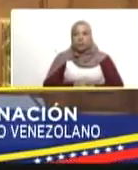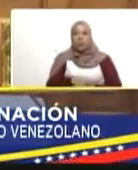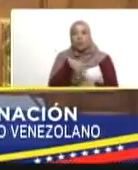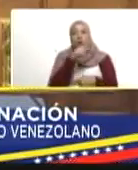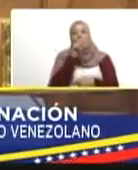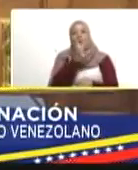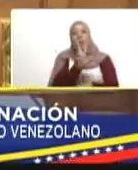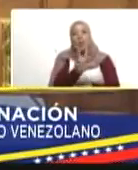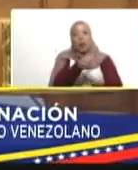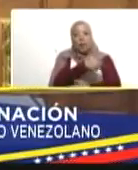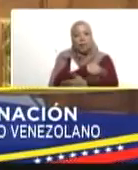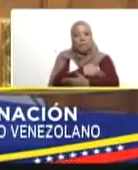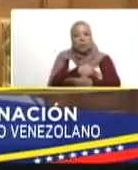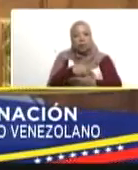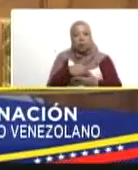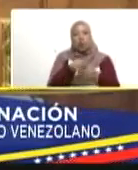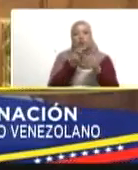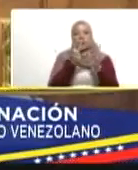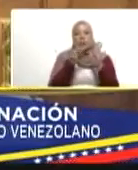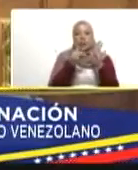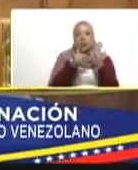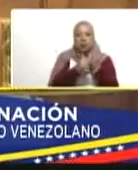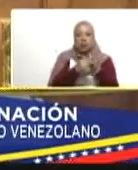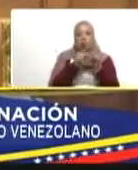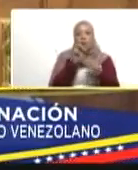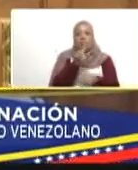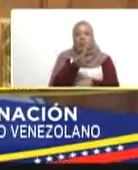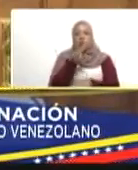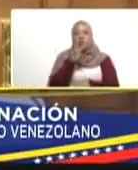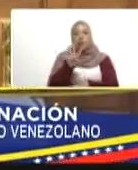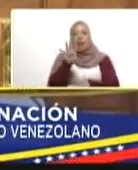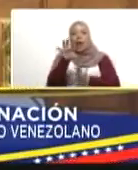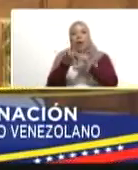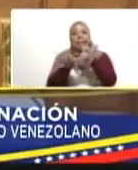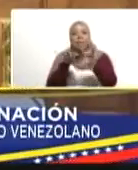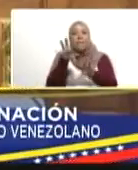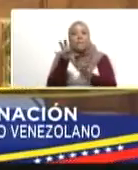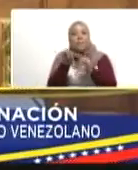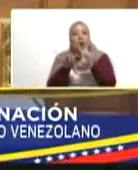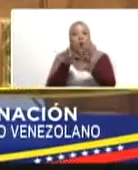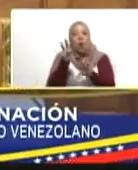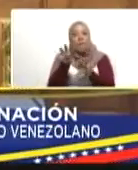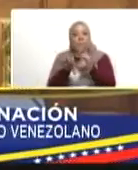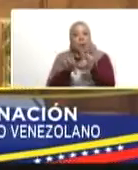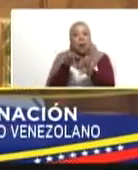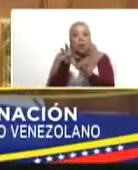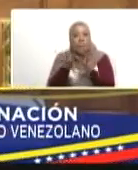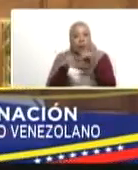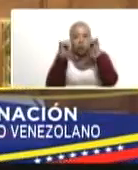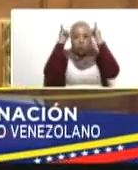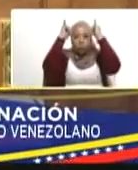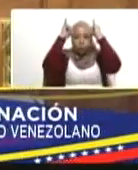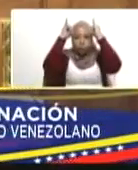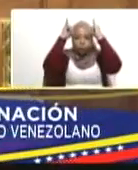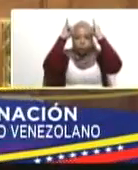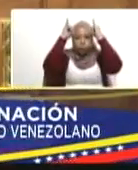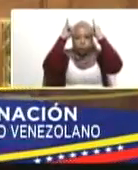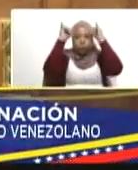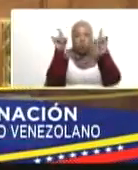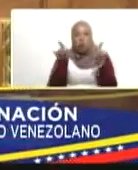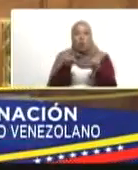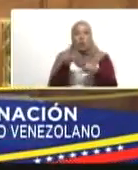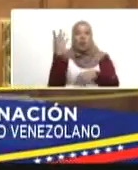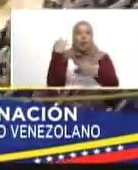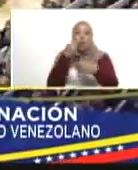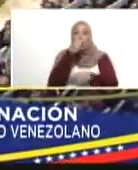a 3,768 34 animales el bufalino y bufalino